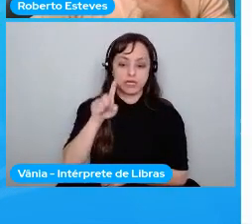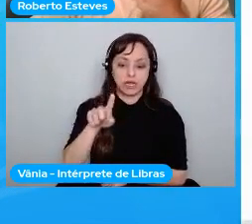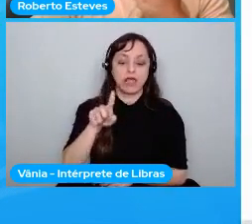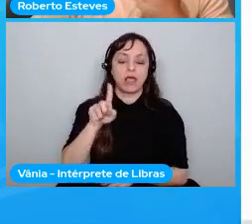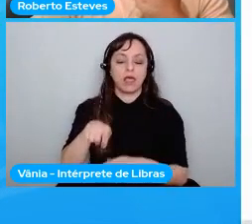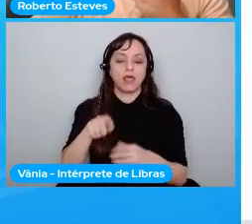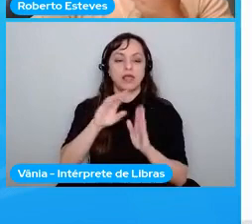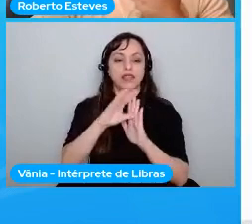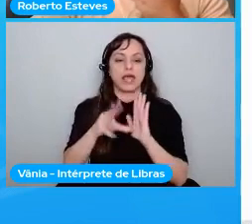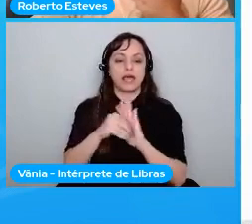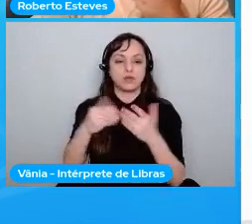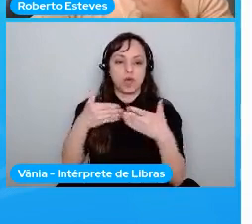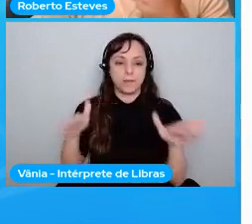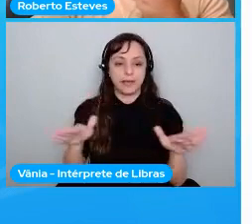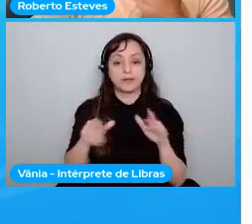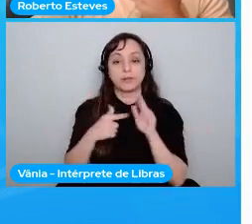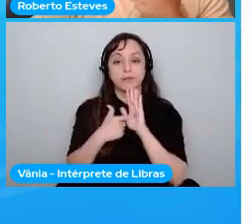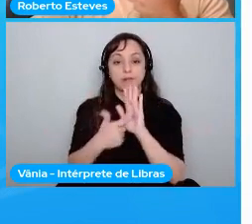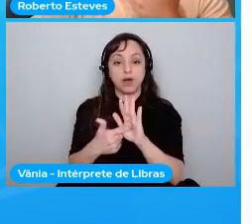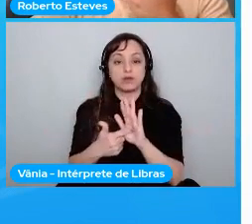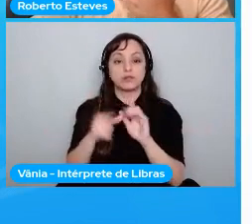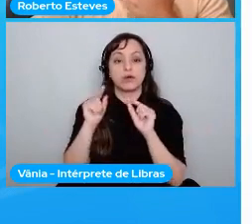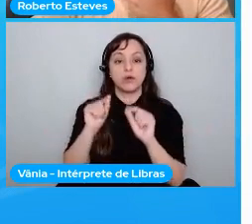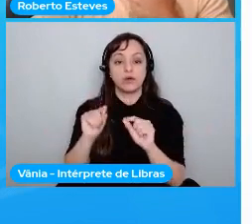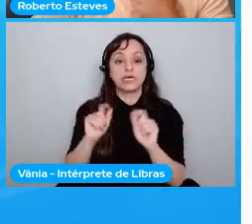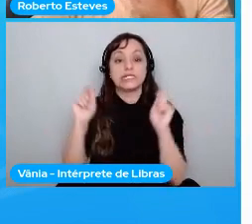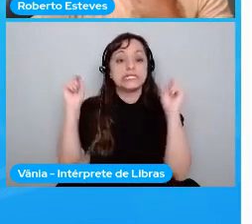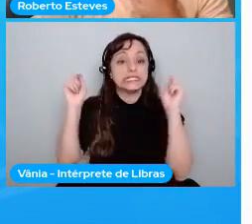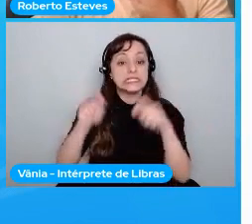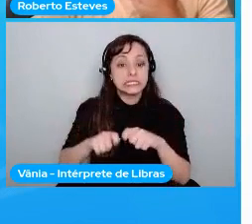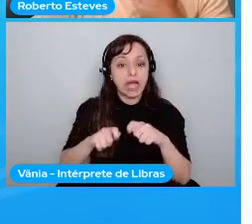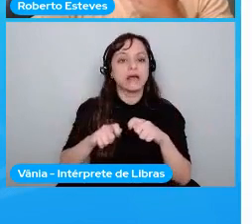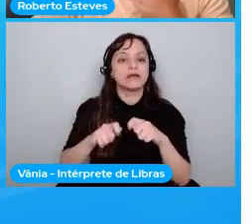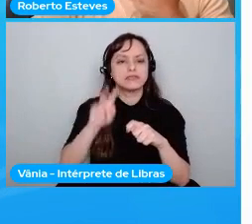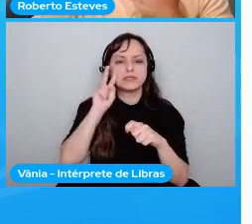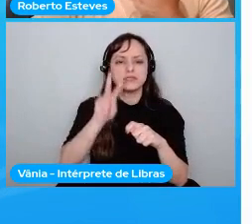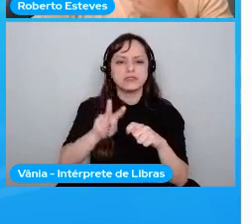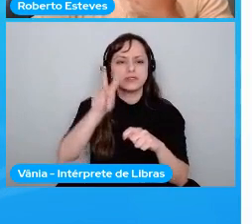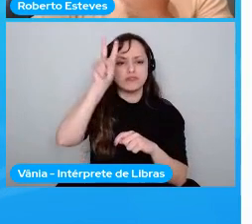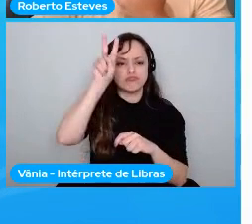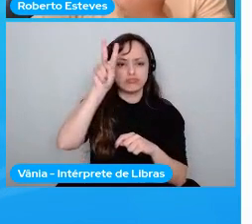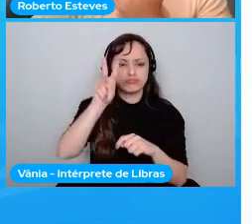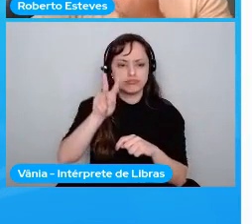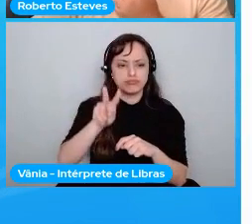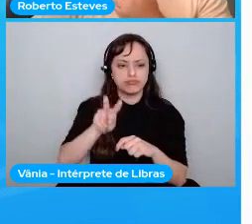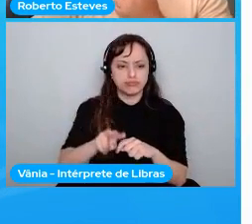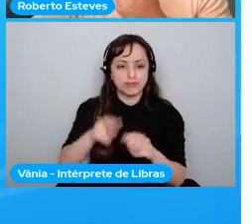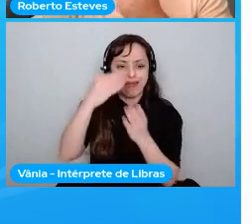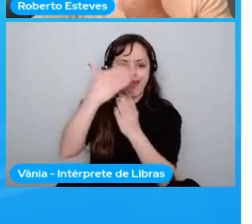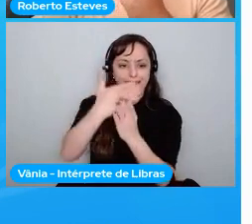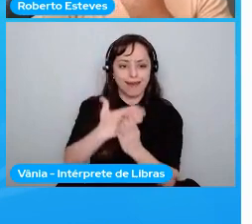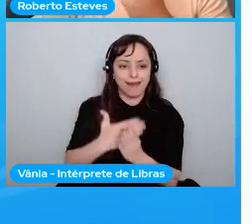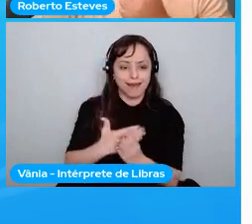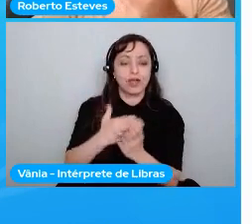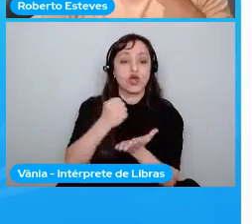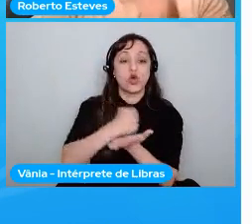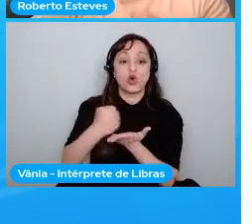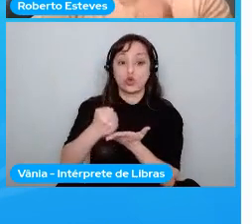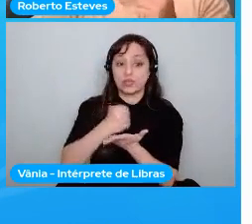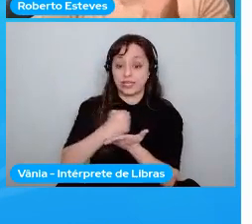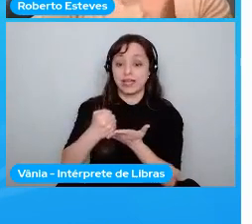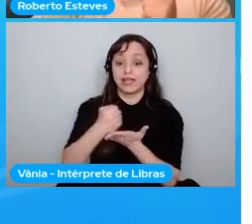Y dentro de esta página tenemos el acceso a los archivos de contrataciones públicas